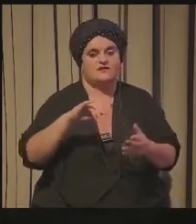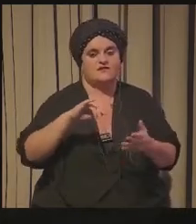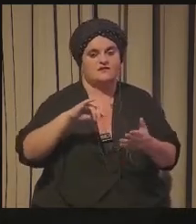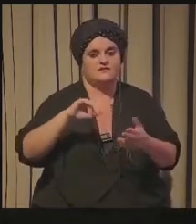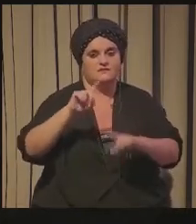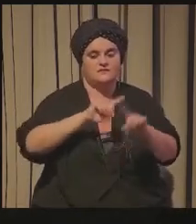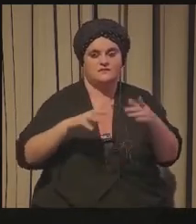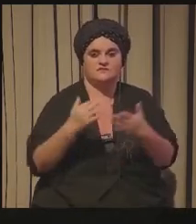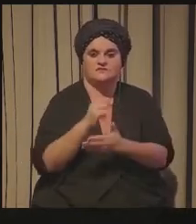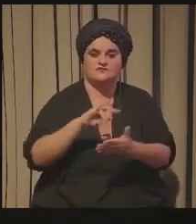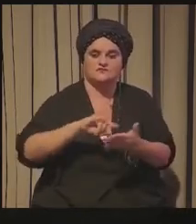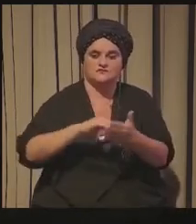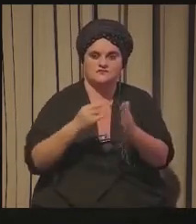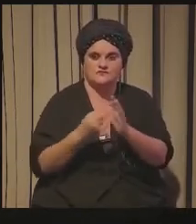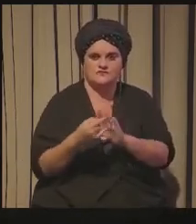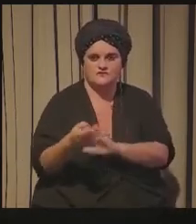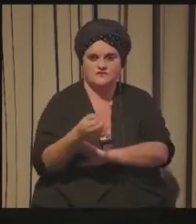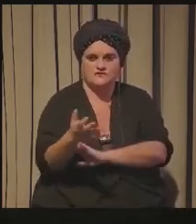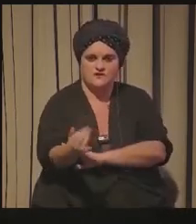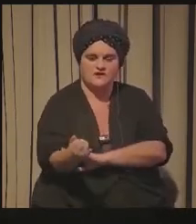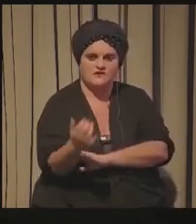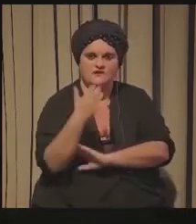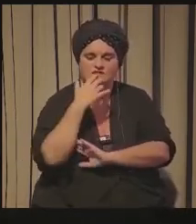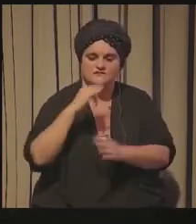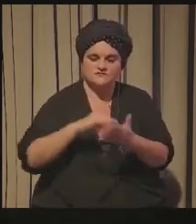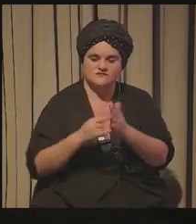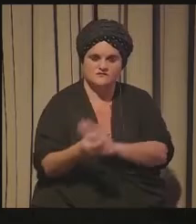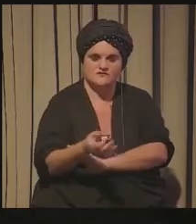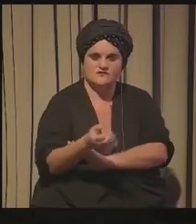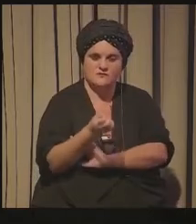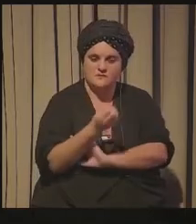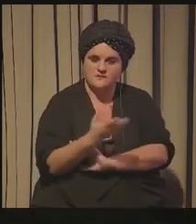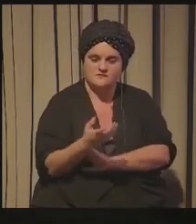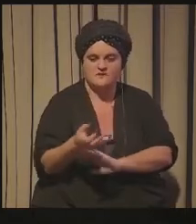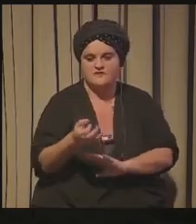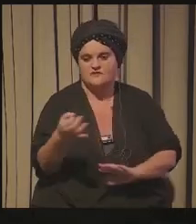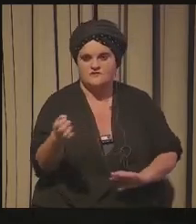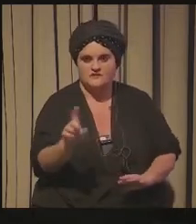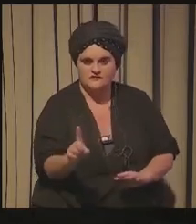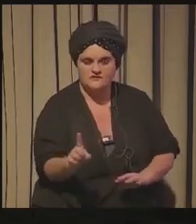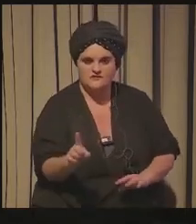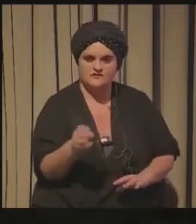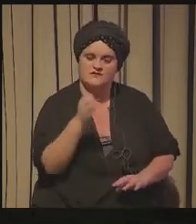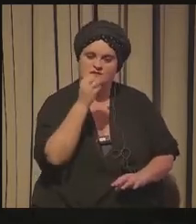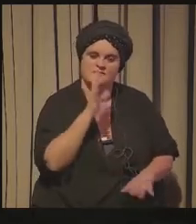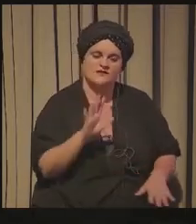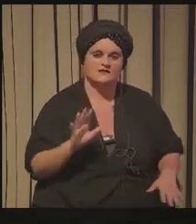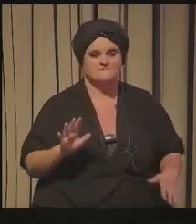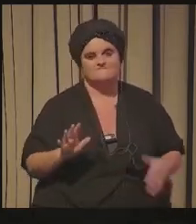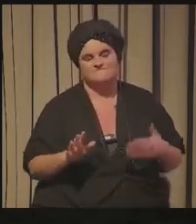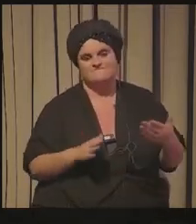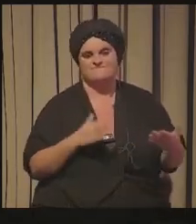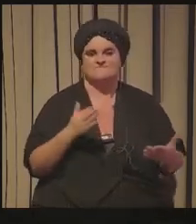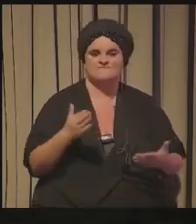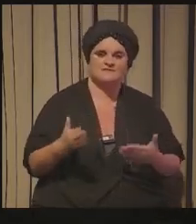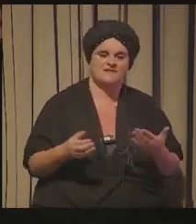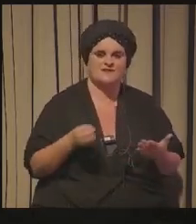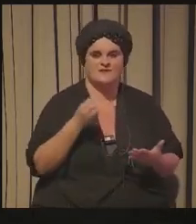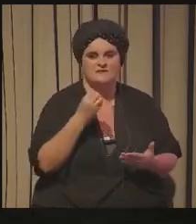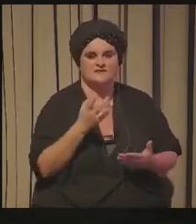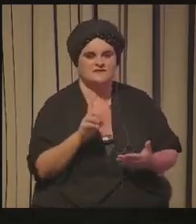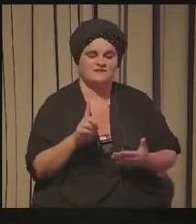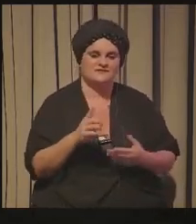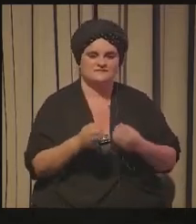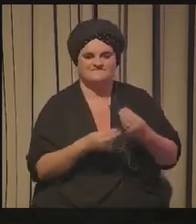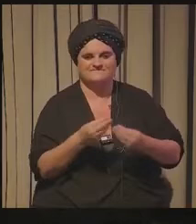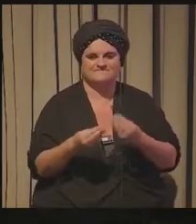correcta. Y si planteamos una solución que está bien, pero no perfecta, entonces se lo damos. No, pero no puedes hacerlo por X. Bueno,